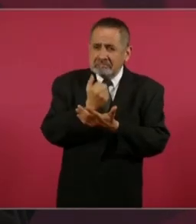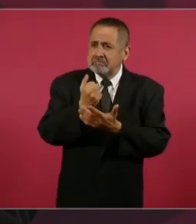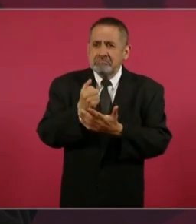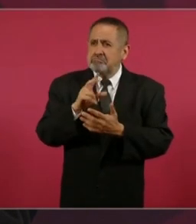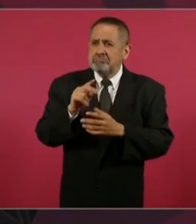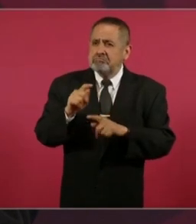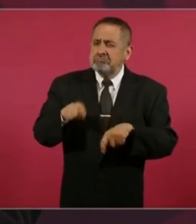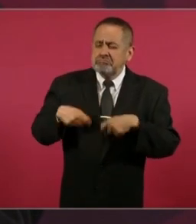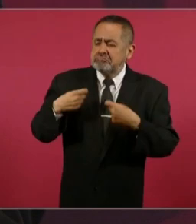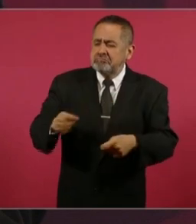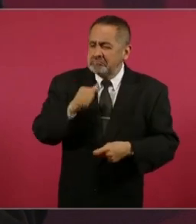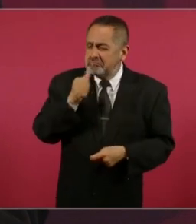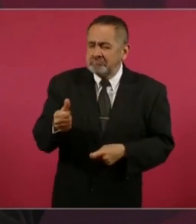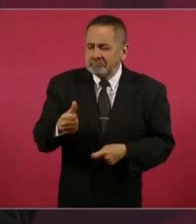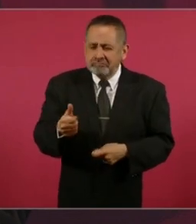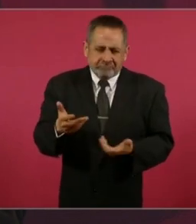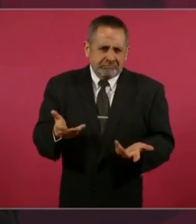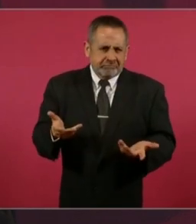no